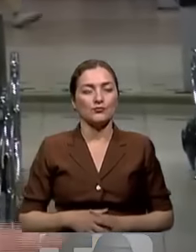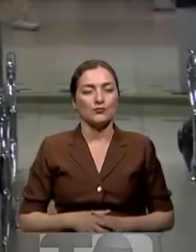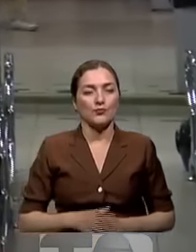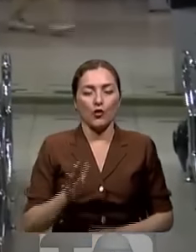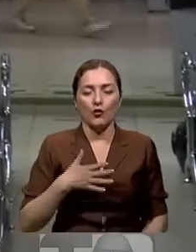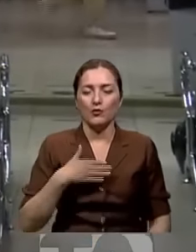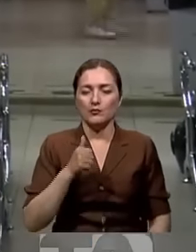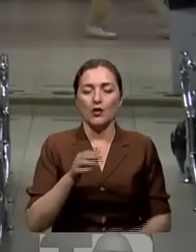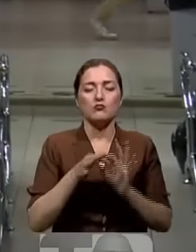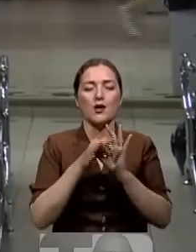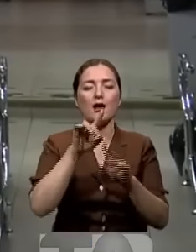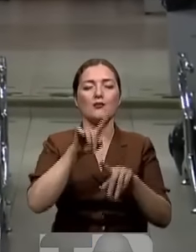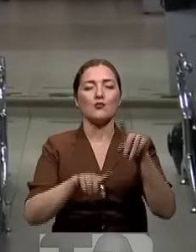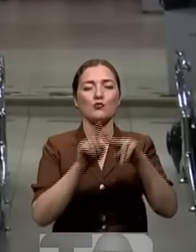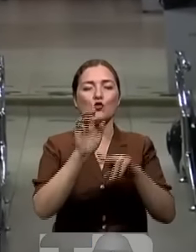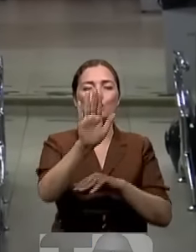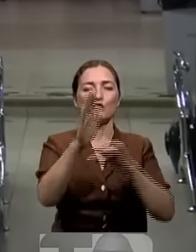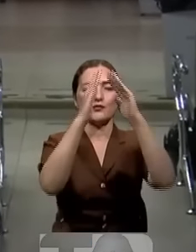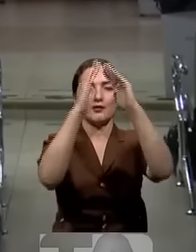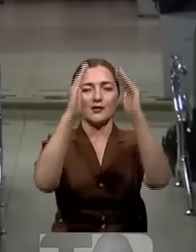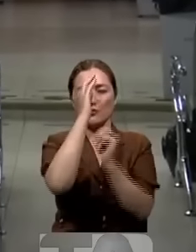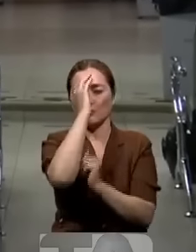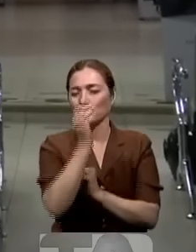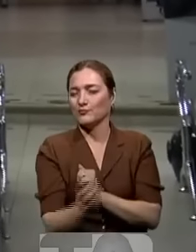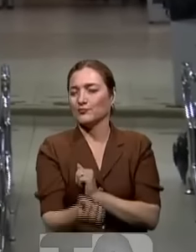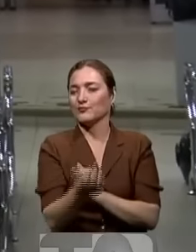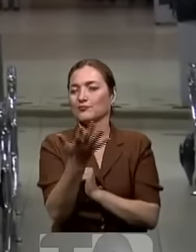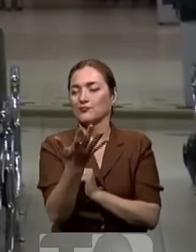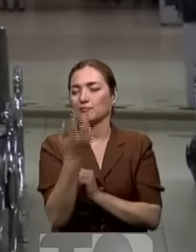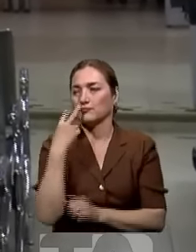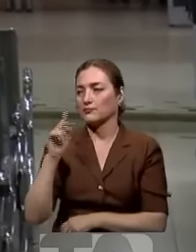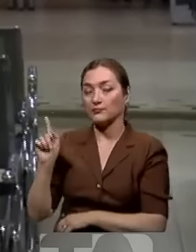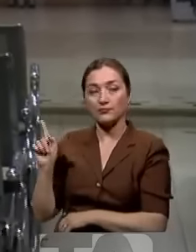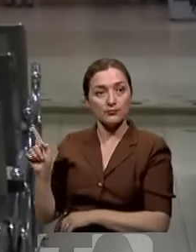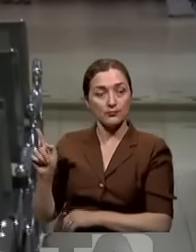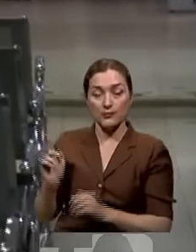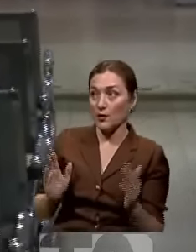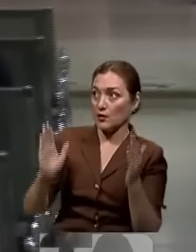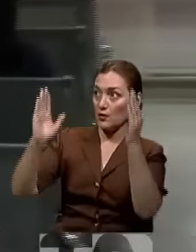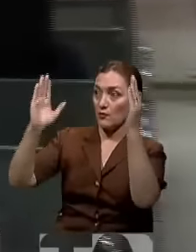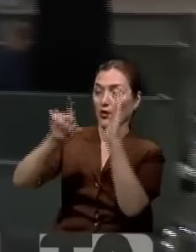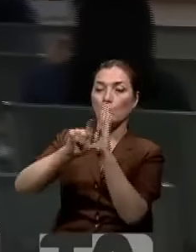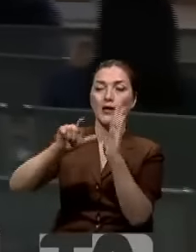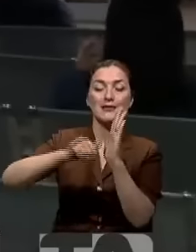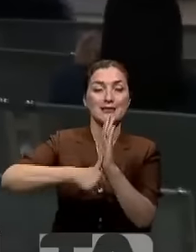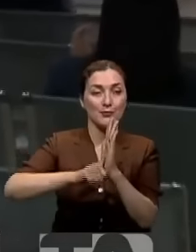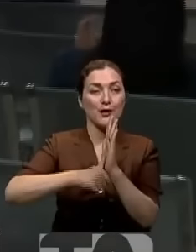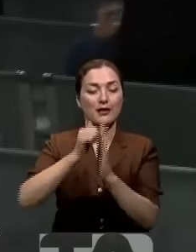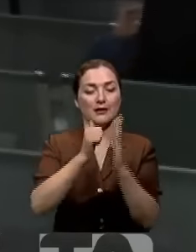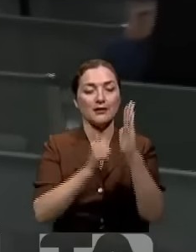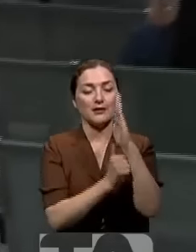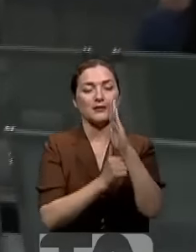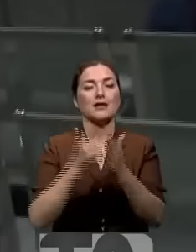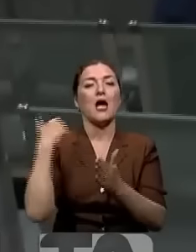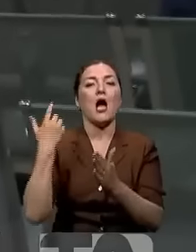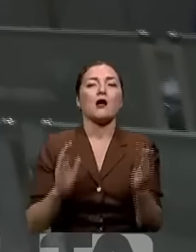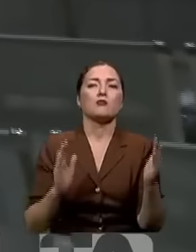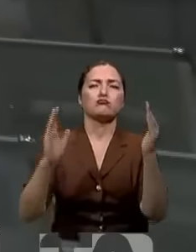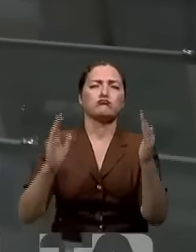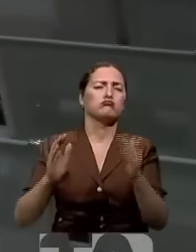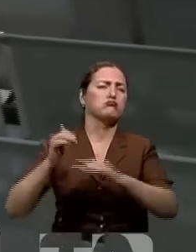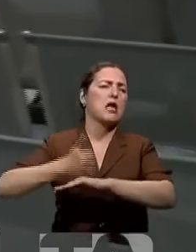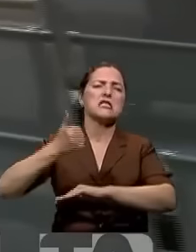Hola, ¿qué tal, compañeras, amigos en casa? Muy buenos días. Este es el panorama en las instalaciones del Registro Civil Agencia Matriz, ubicado